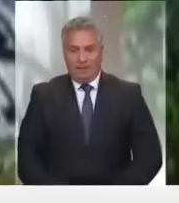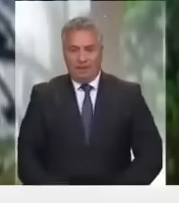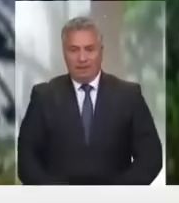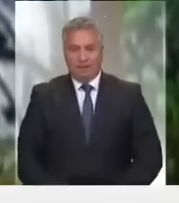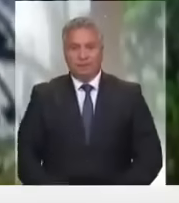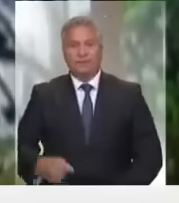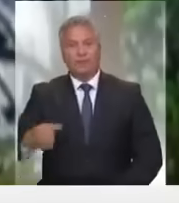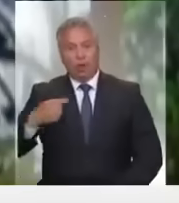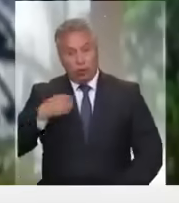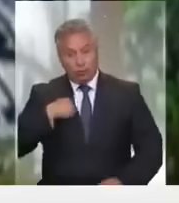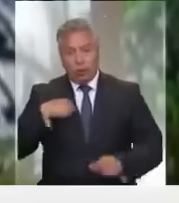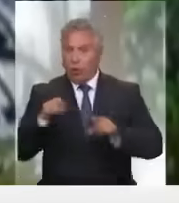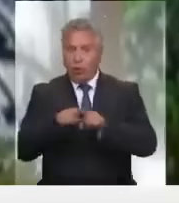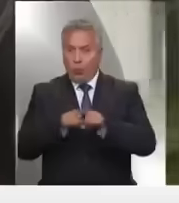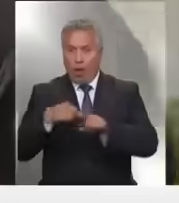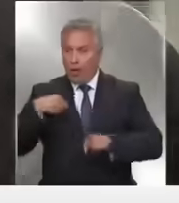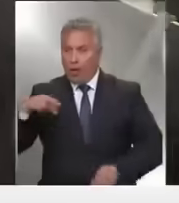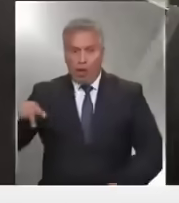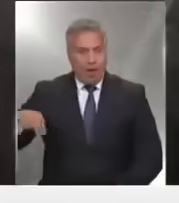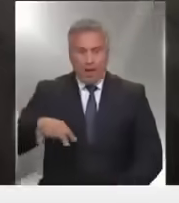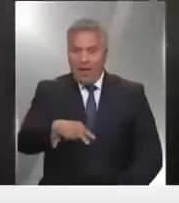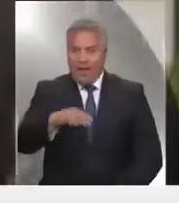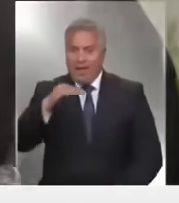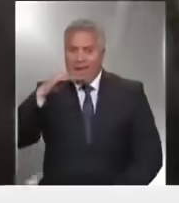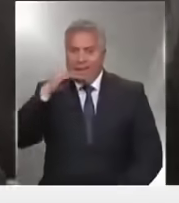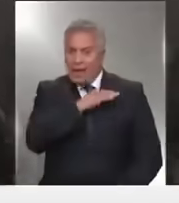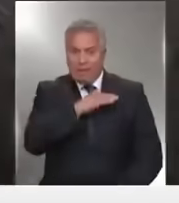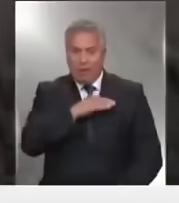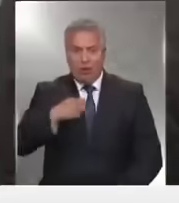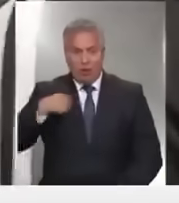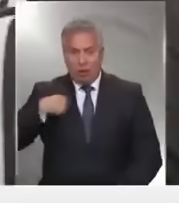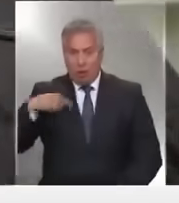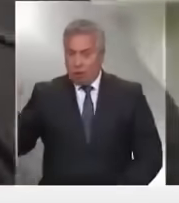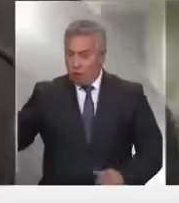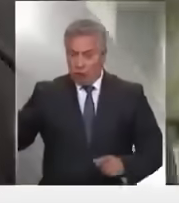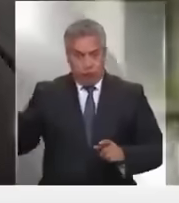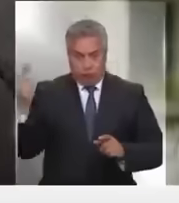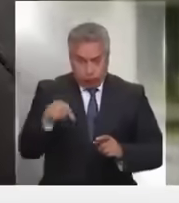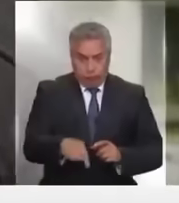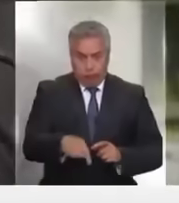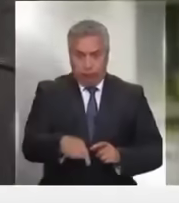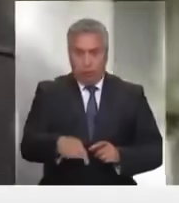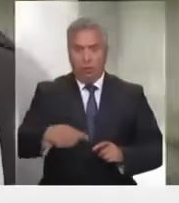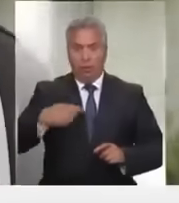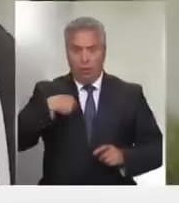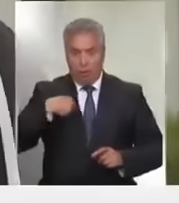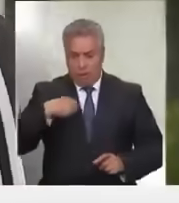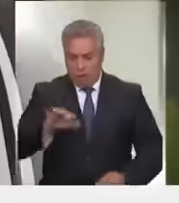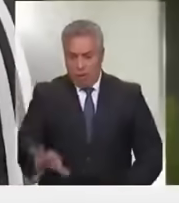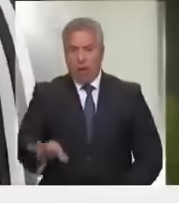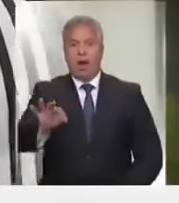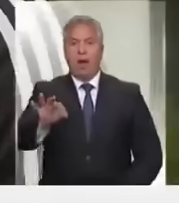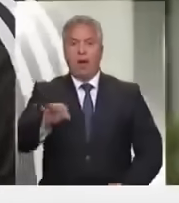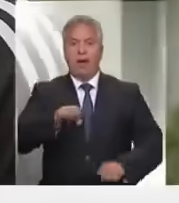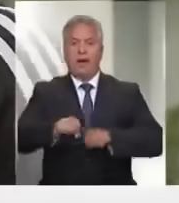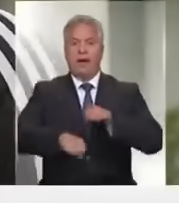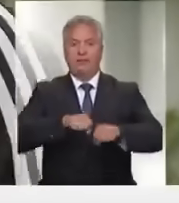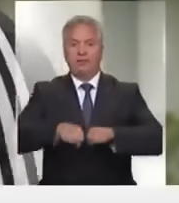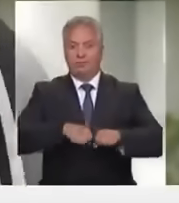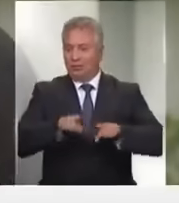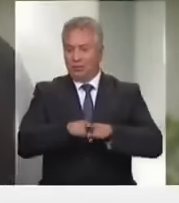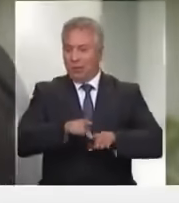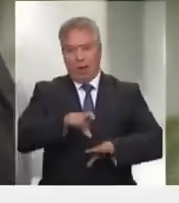Entonces yo salí como rápido, vine acá y aquí fue que encontré la bici. Tirada en el